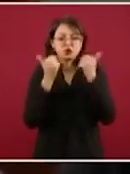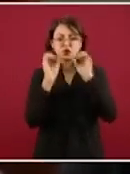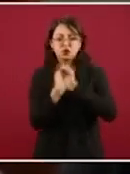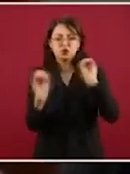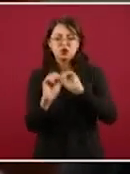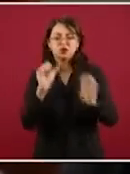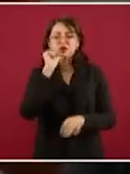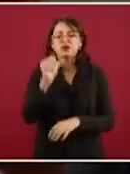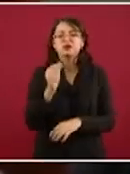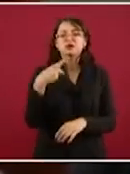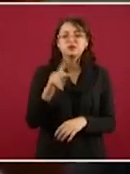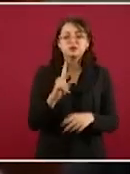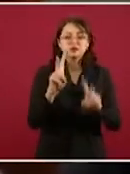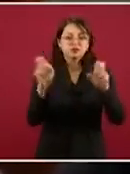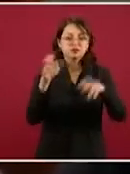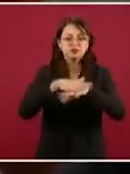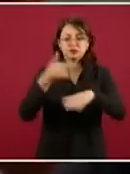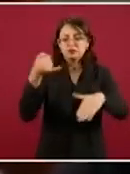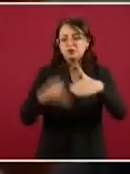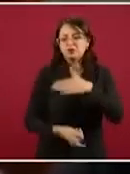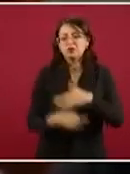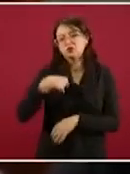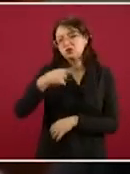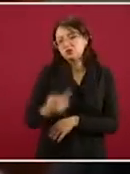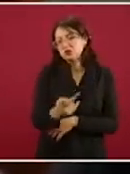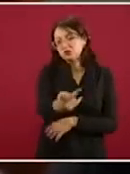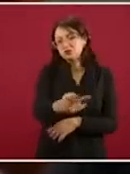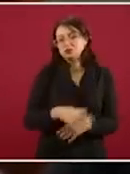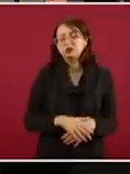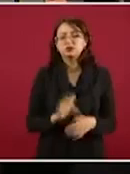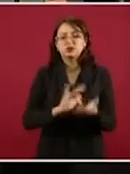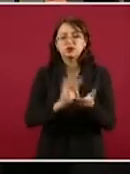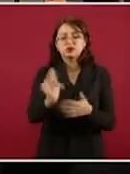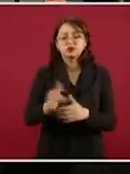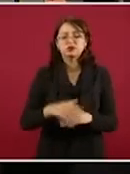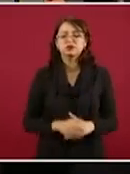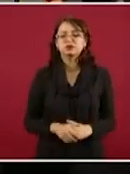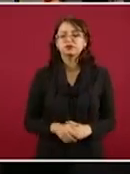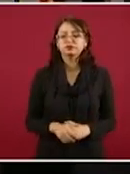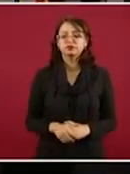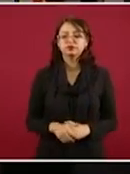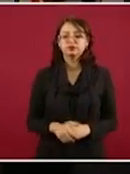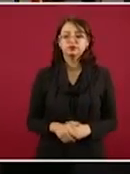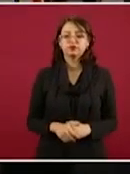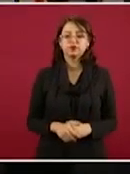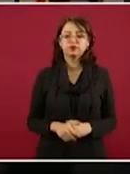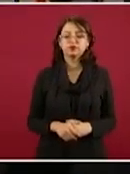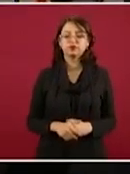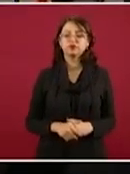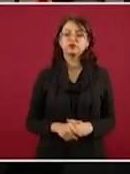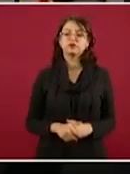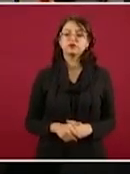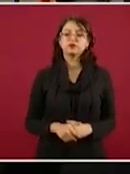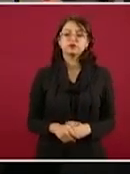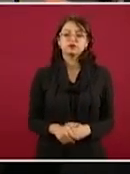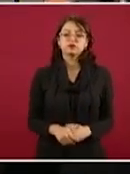bastante amplio? Pero de bote pronto yo le pregunto esto. Le agradezco sí, la… Yo creo que